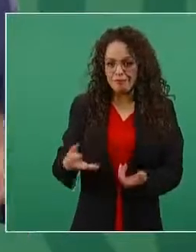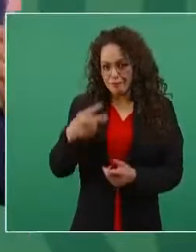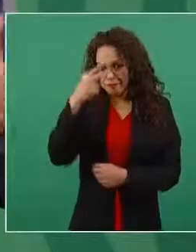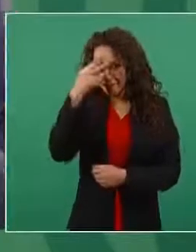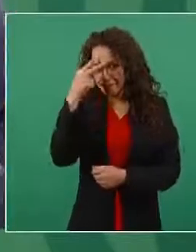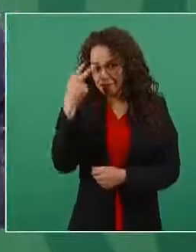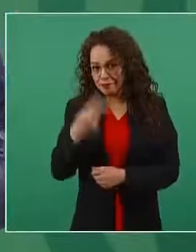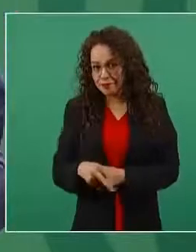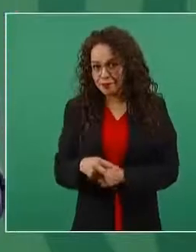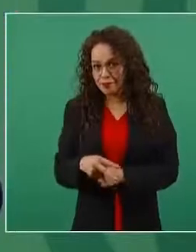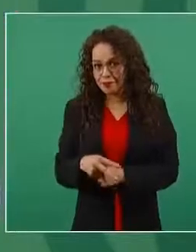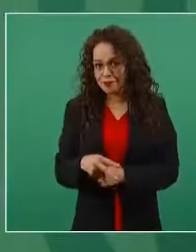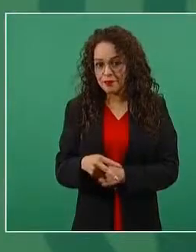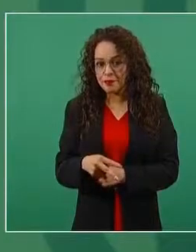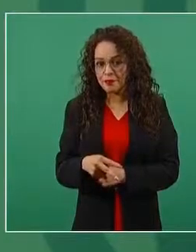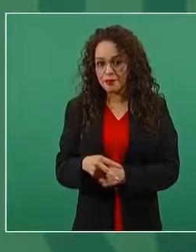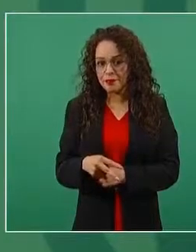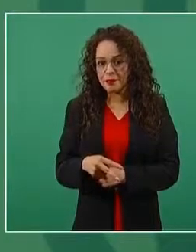Por eso